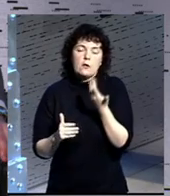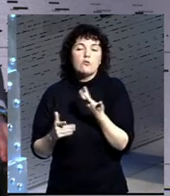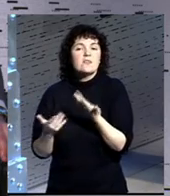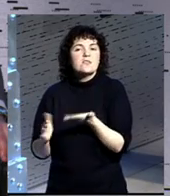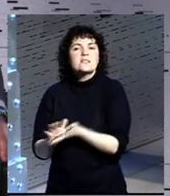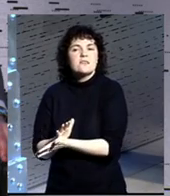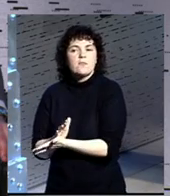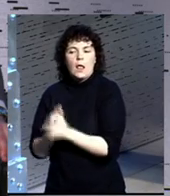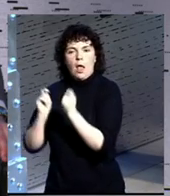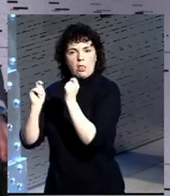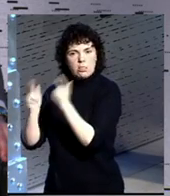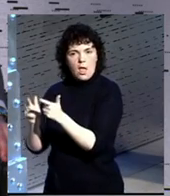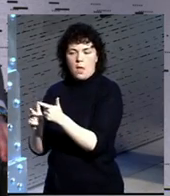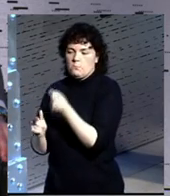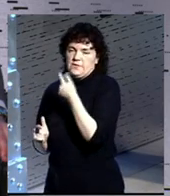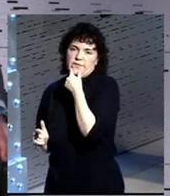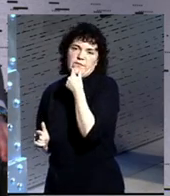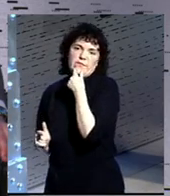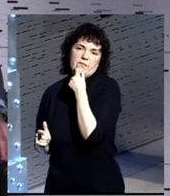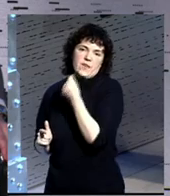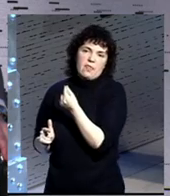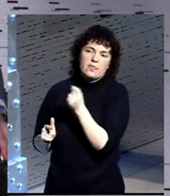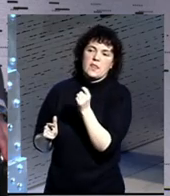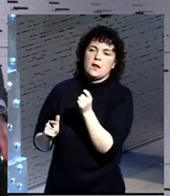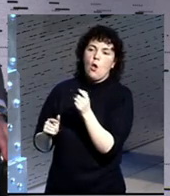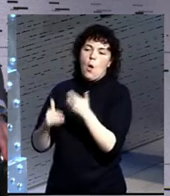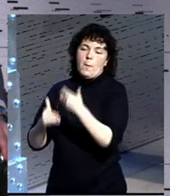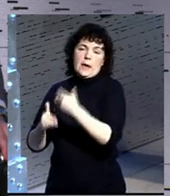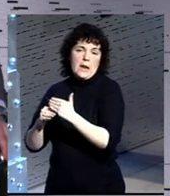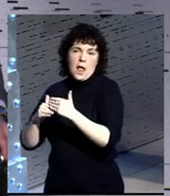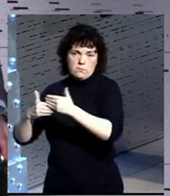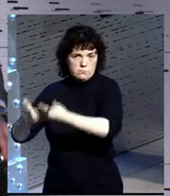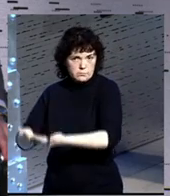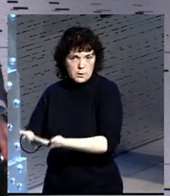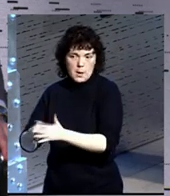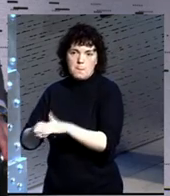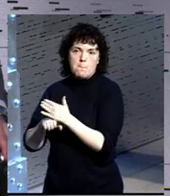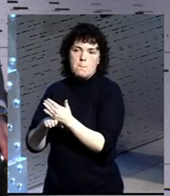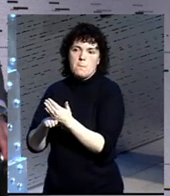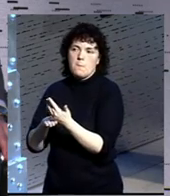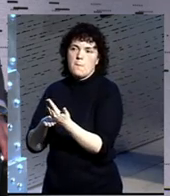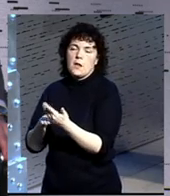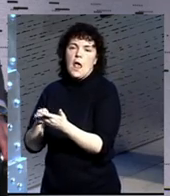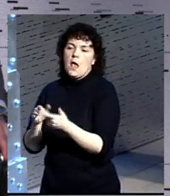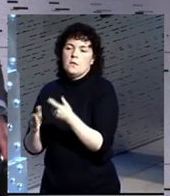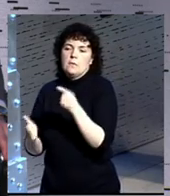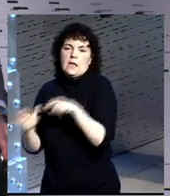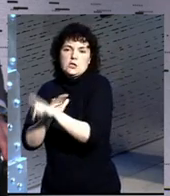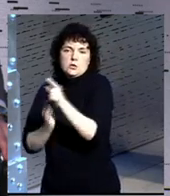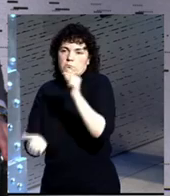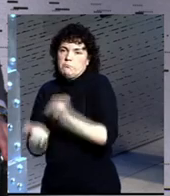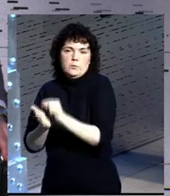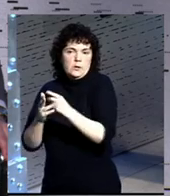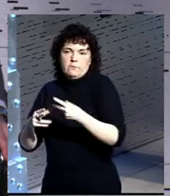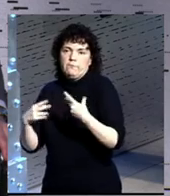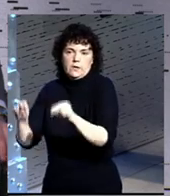estás significando también que estás facilitando o disminuyendo las barreras de entrada para que se vaya de la misma manera que vino, de una manera rápida y fácil.